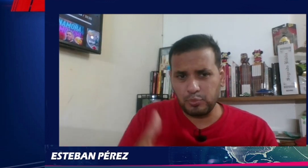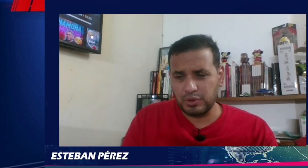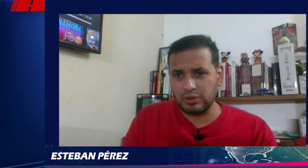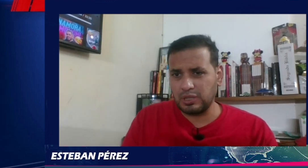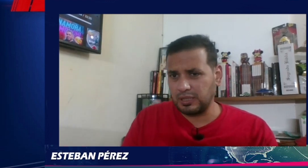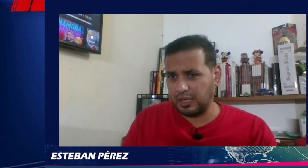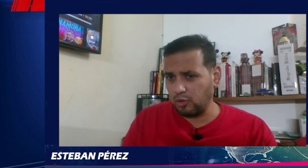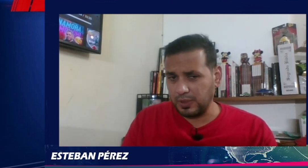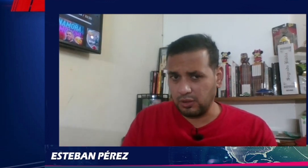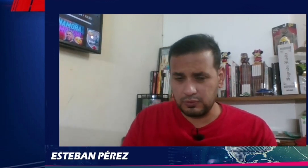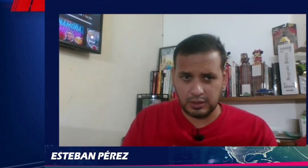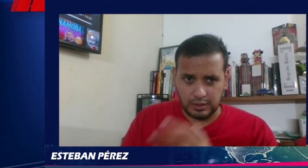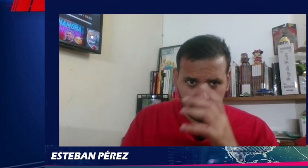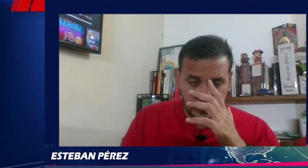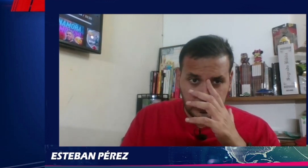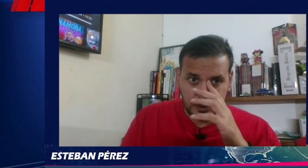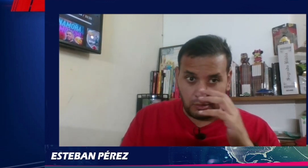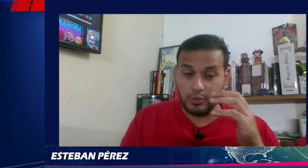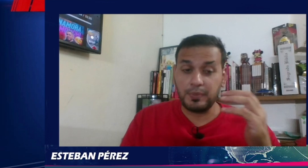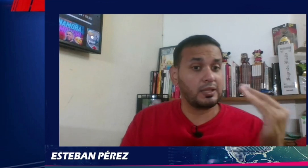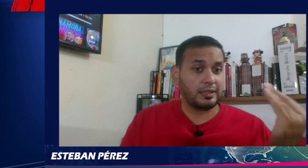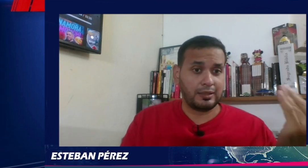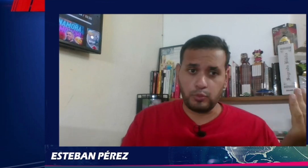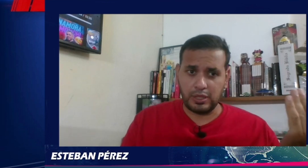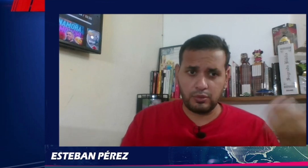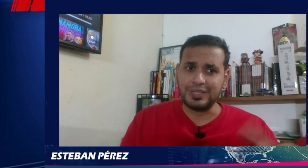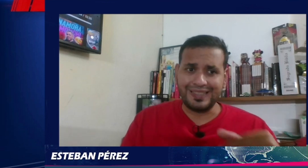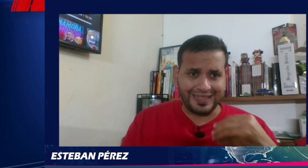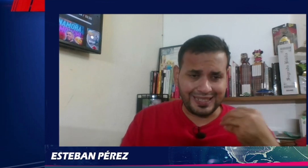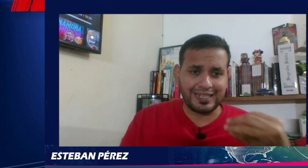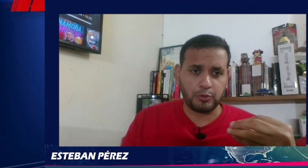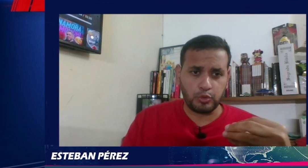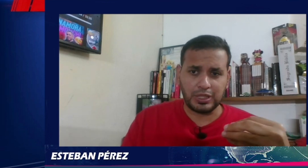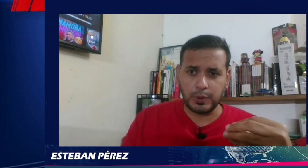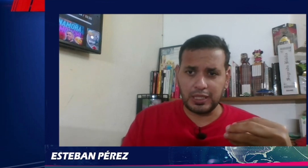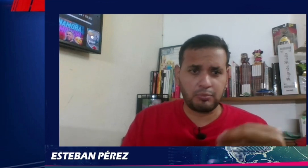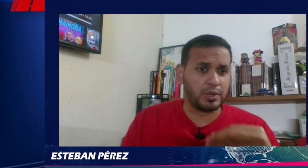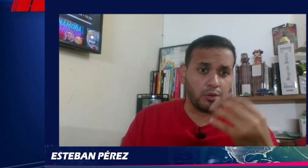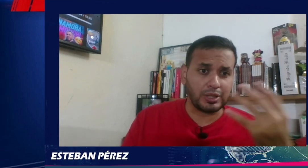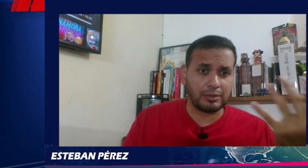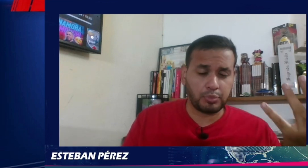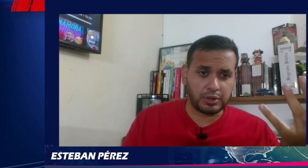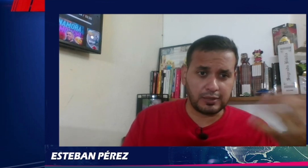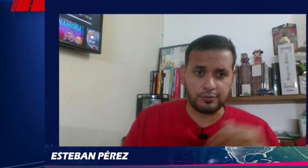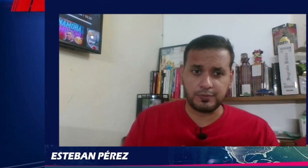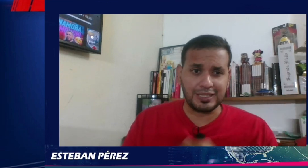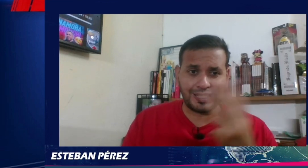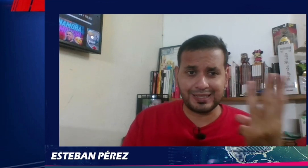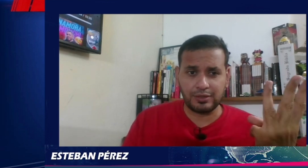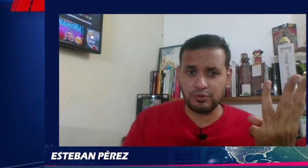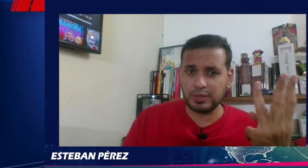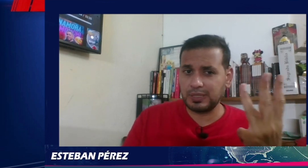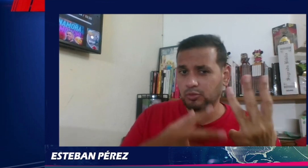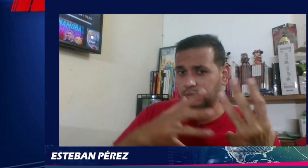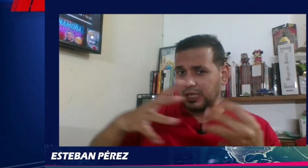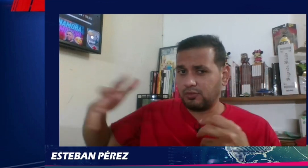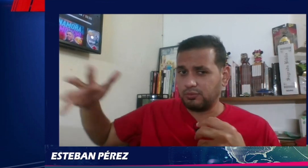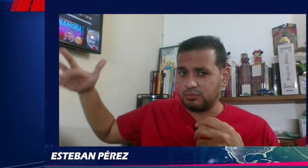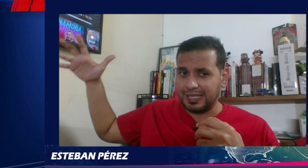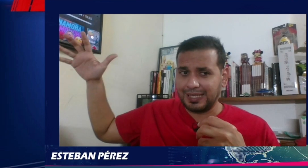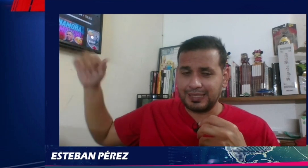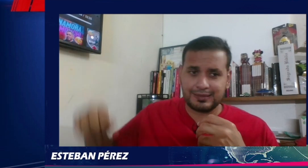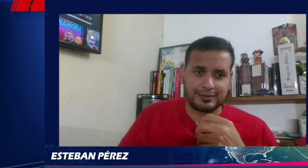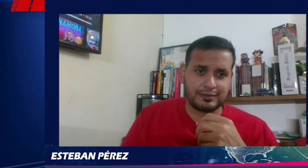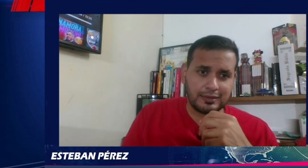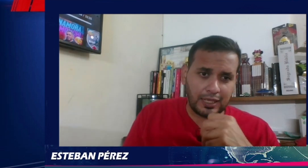del 100% la tenga el gobierno actual. Obviamente es el gobierno y tiene responsabilidad, pero no el 100%. En 3 años no se van a comparar